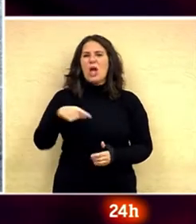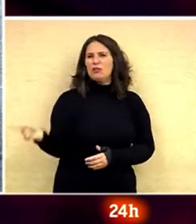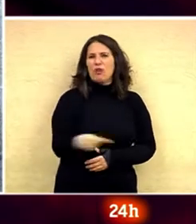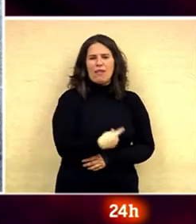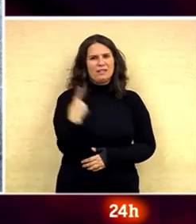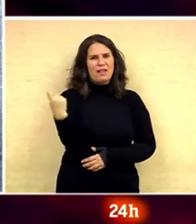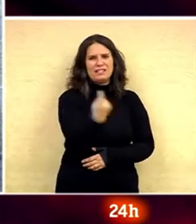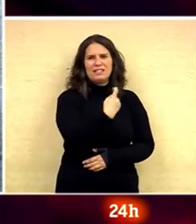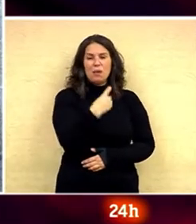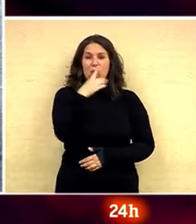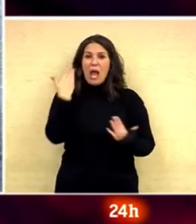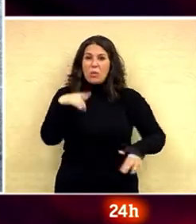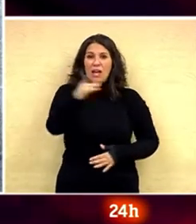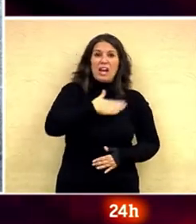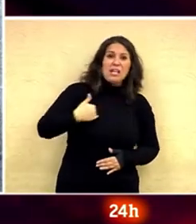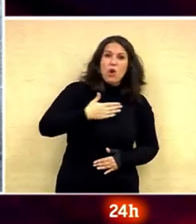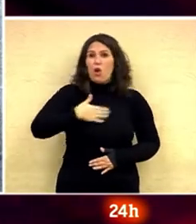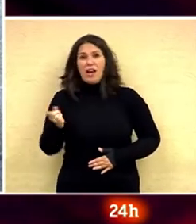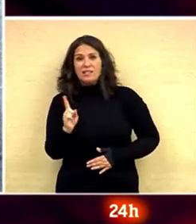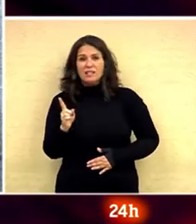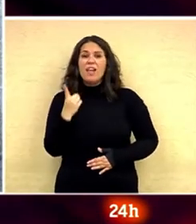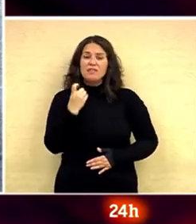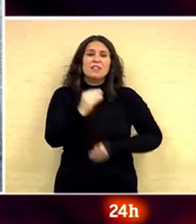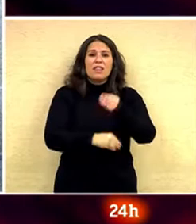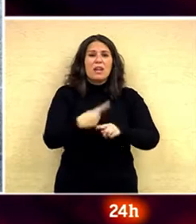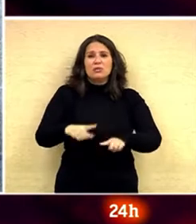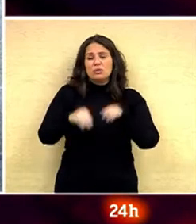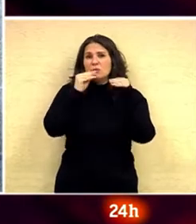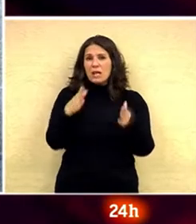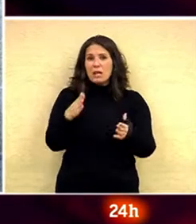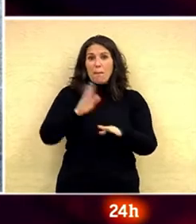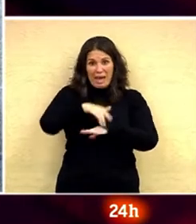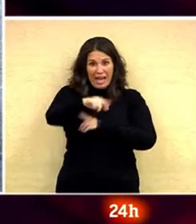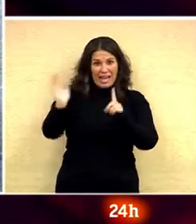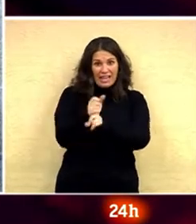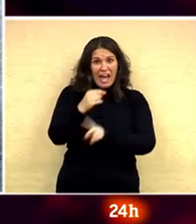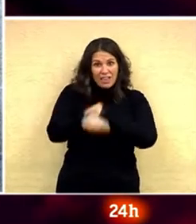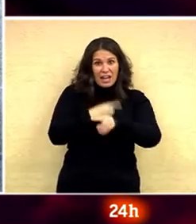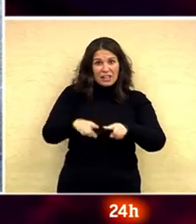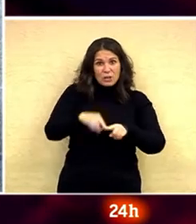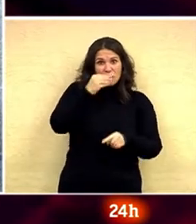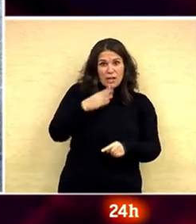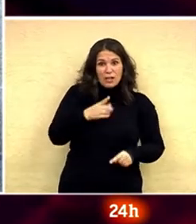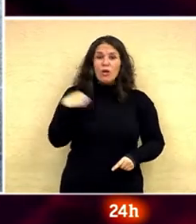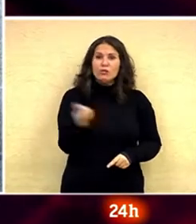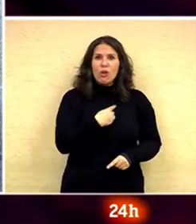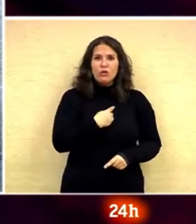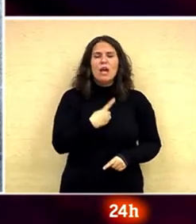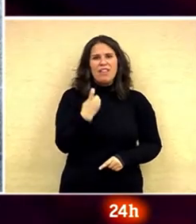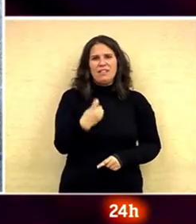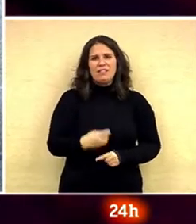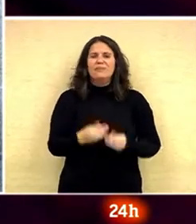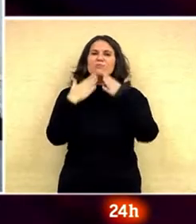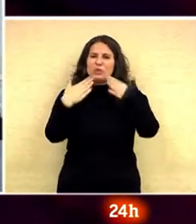porque necesita, queráis o no, hacer las cosas bien. Y para eso, todos somos pocos.